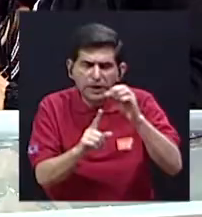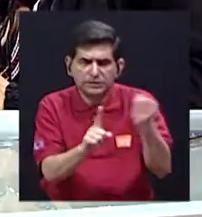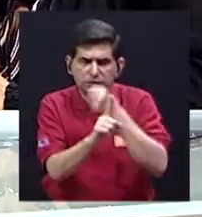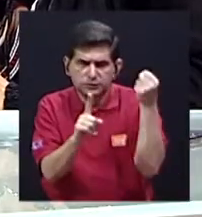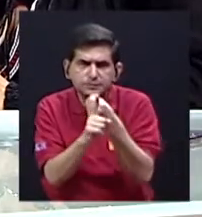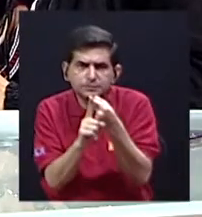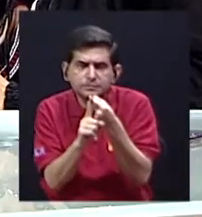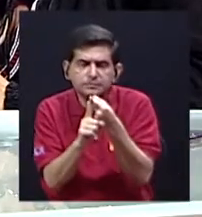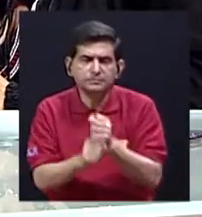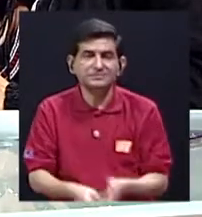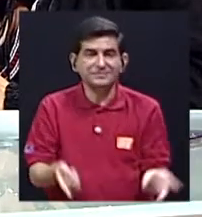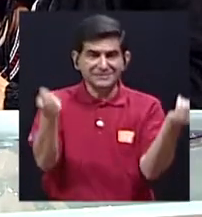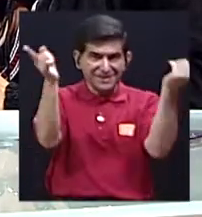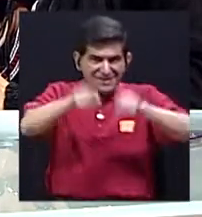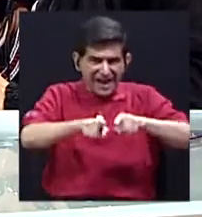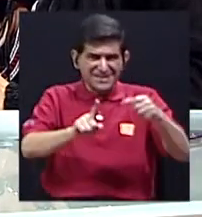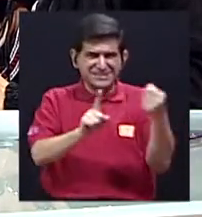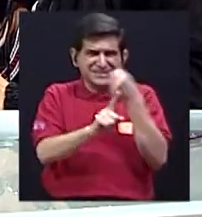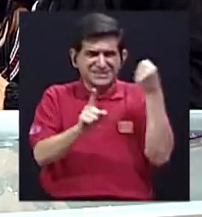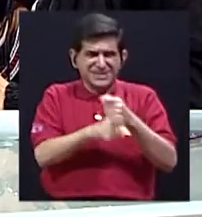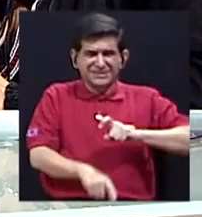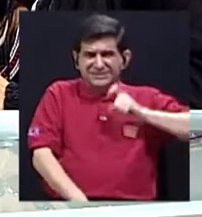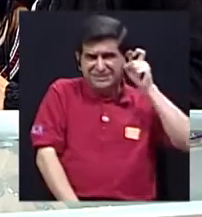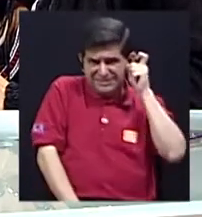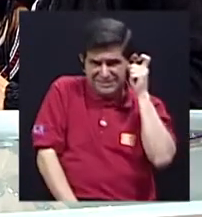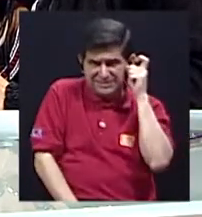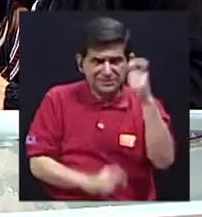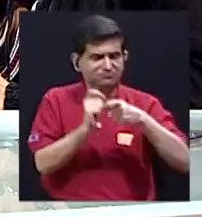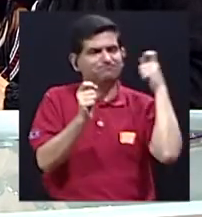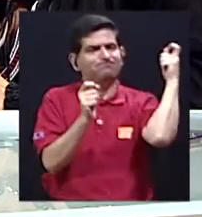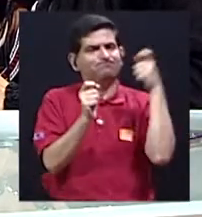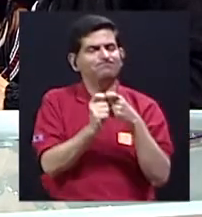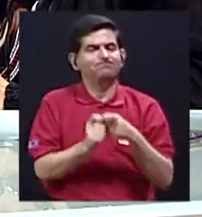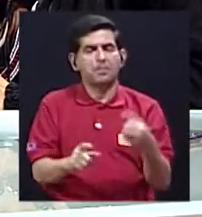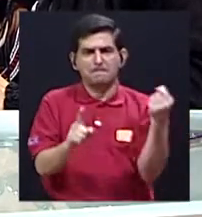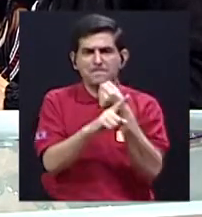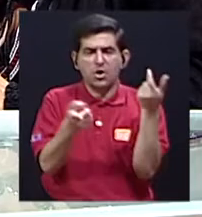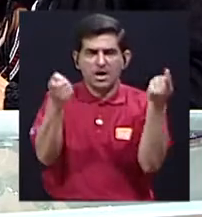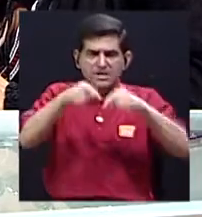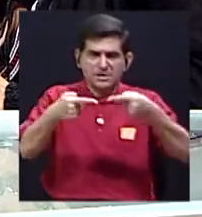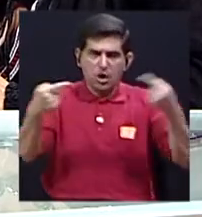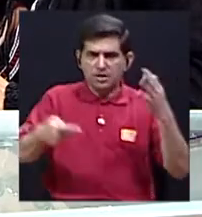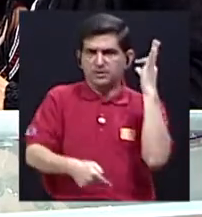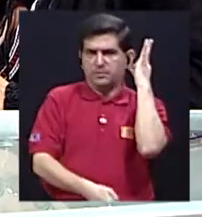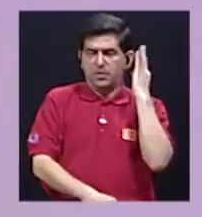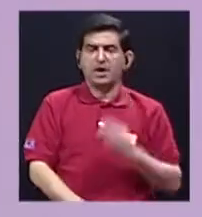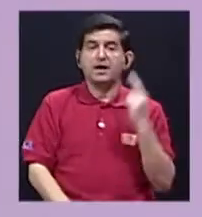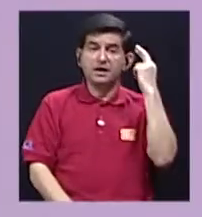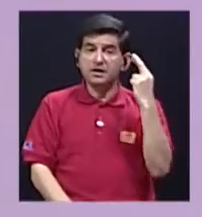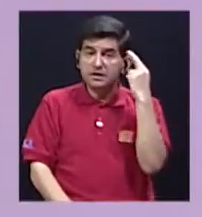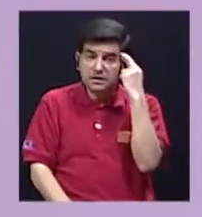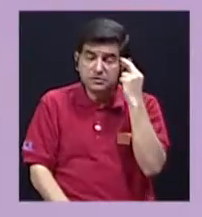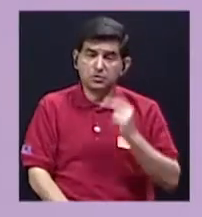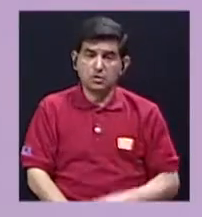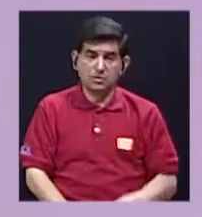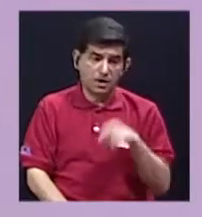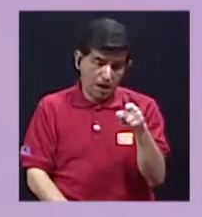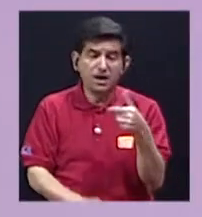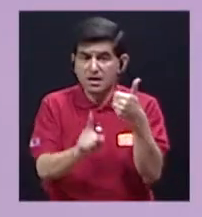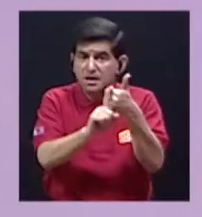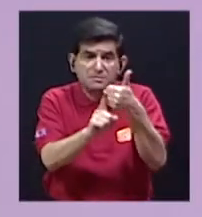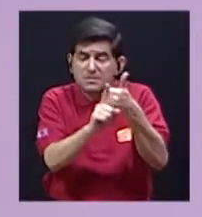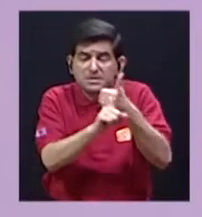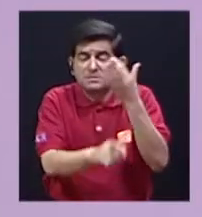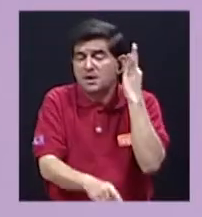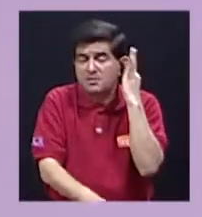violencia en el caso de la violencia de género es precisamente la violencia que se da contra la mujer por el hecho de ser mujer